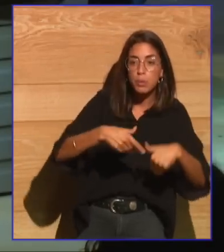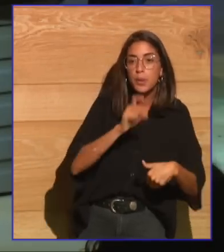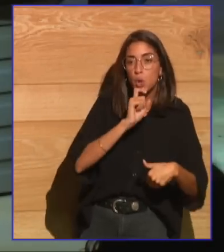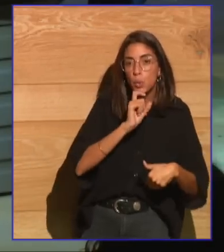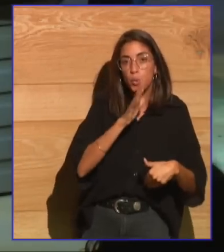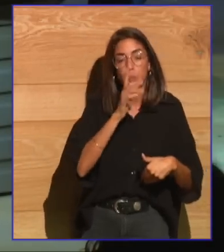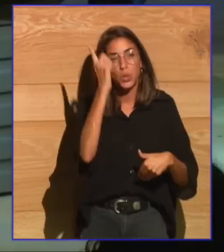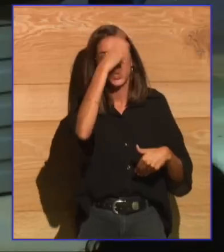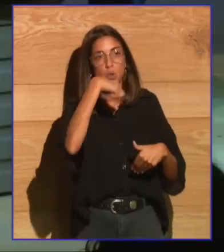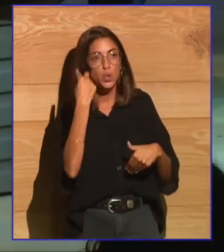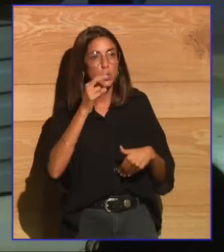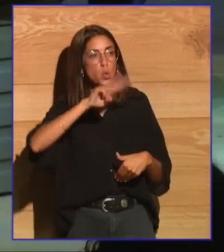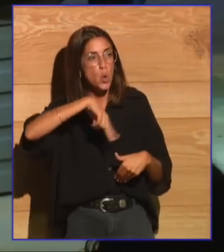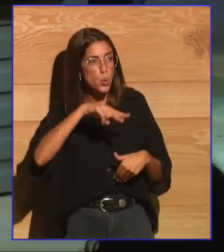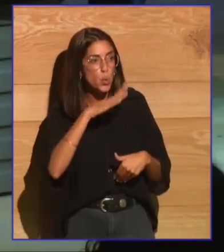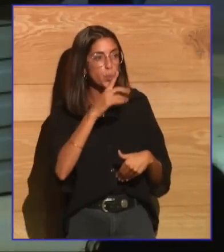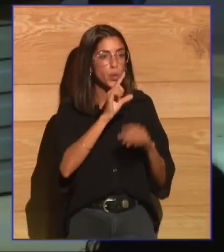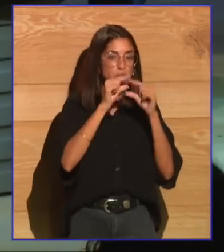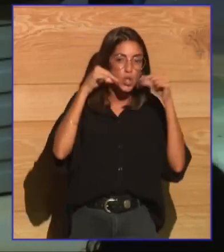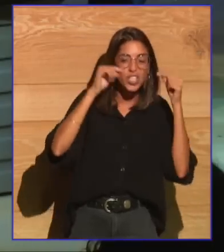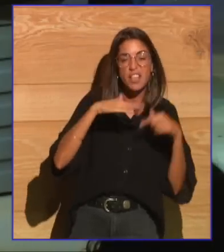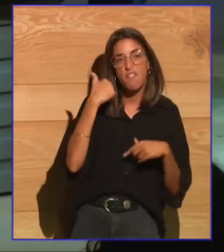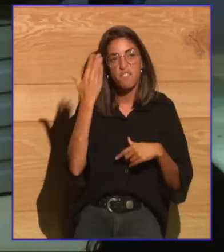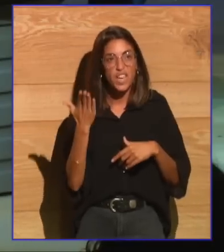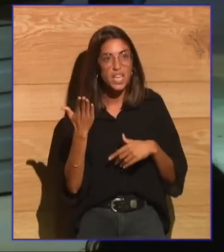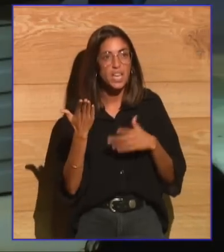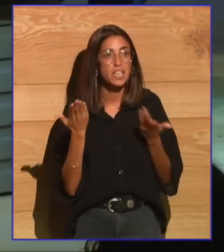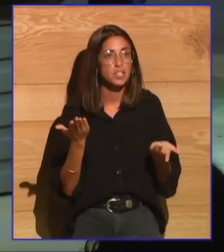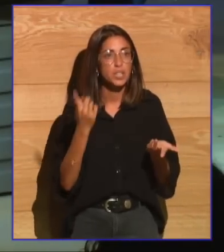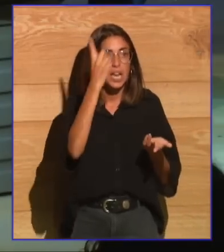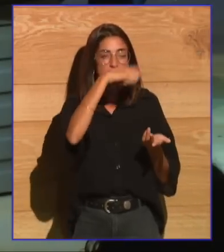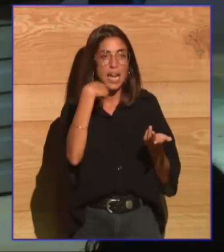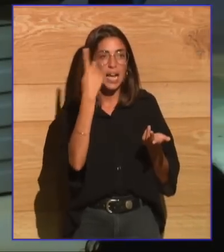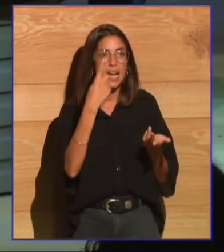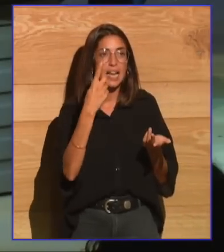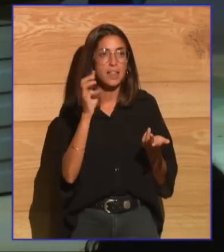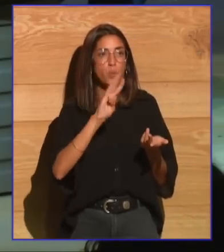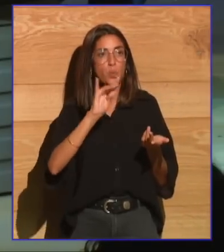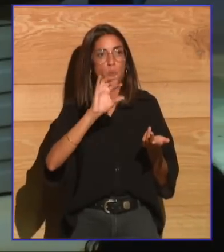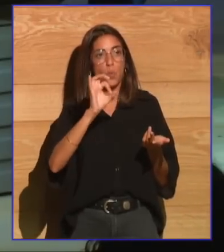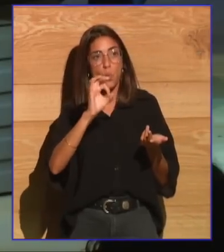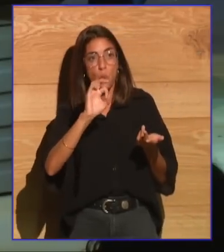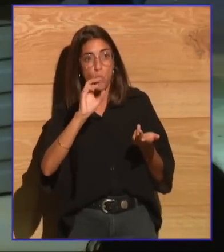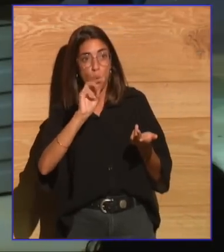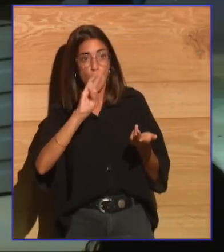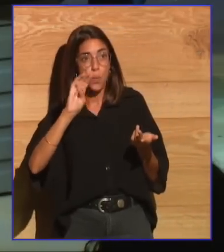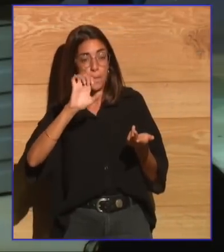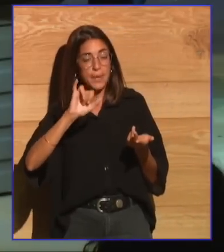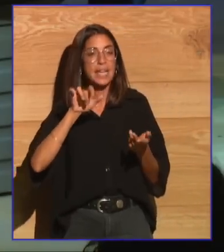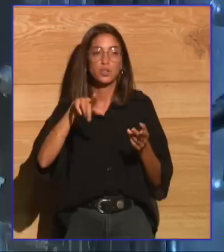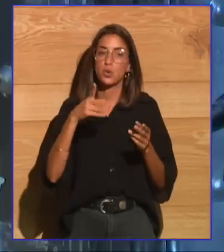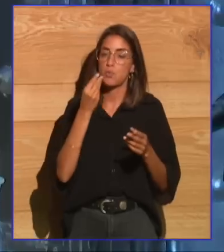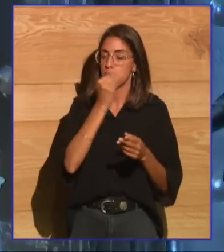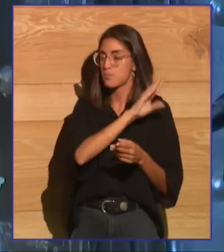que tiene una sonrisa muy fea y siempre se le tapa la y de ese momento cuando se la cara de whoopi goldberg es lo mejor que ha rodado nunca es perder juan